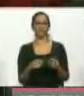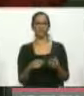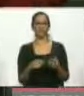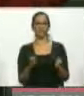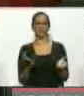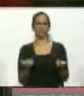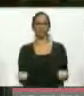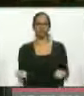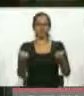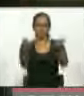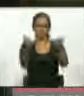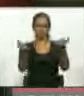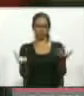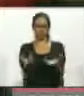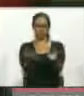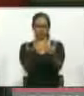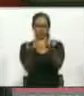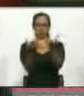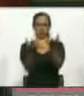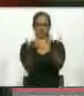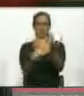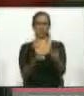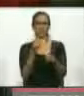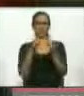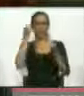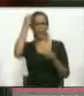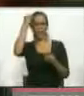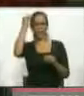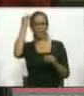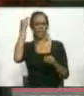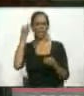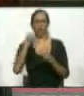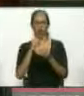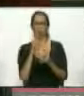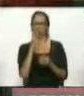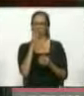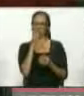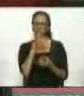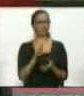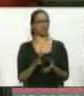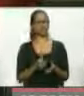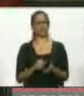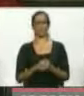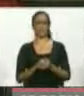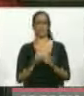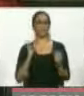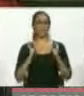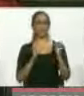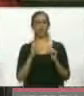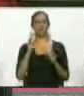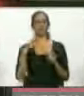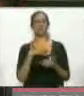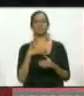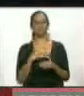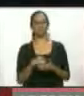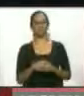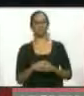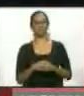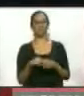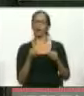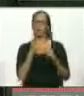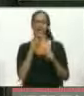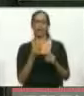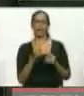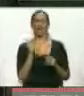crean crematorio artesanal creado por la mente expulsa pletórica de emociones del señor álvaro uribe vélez pero bueno